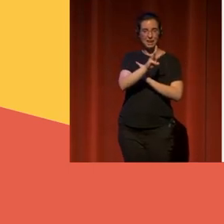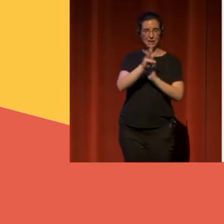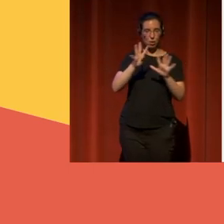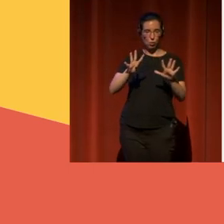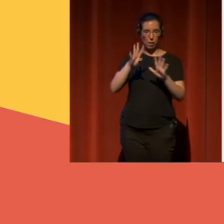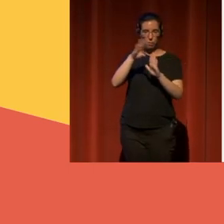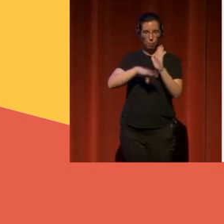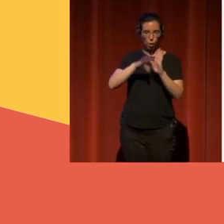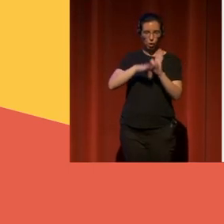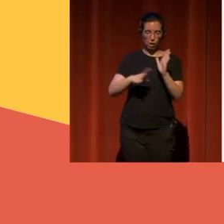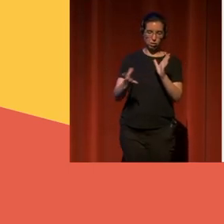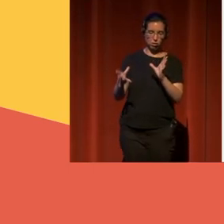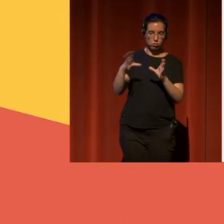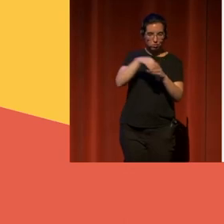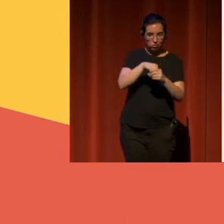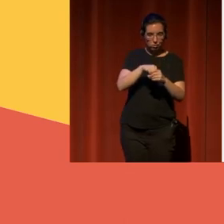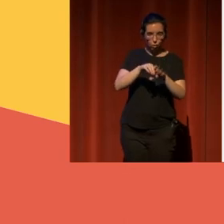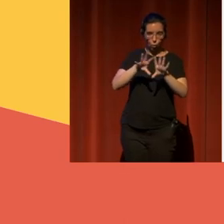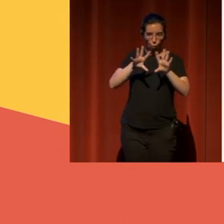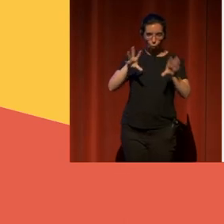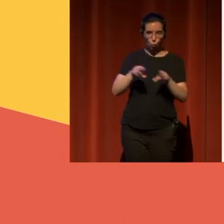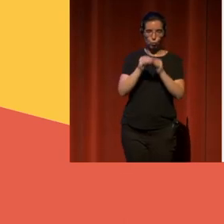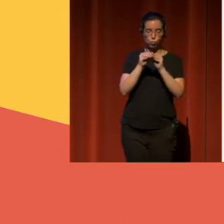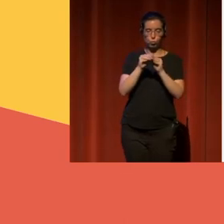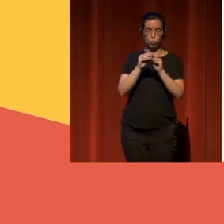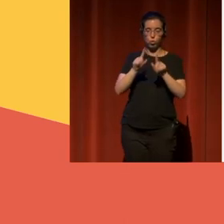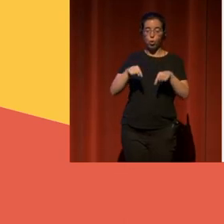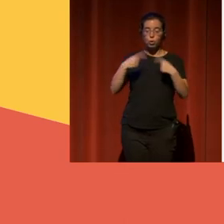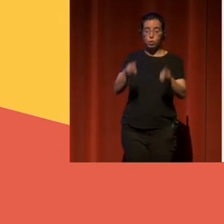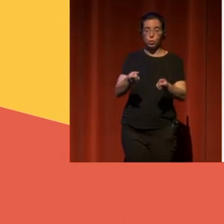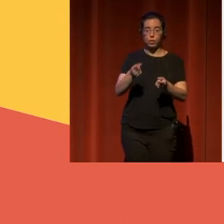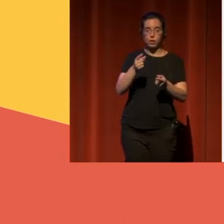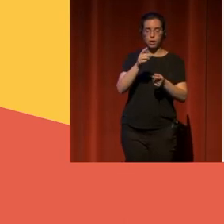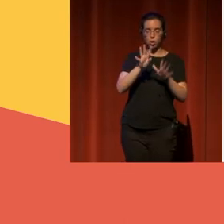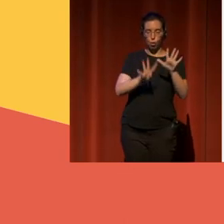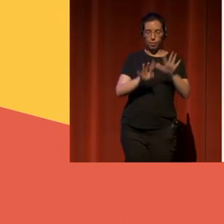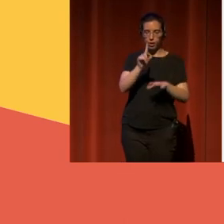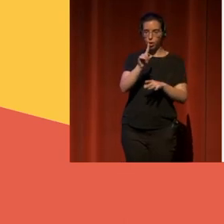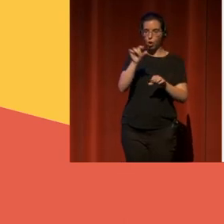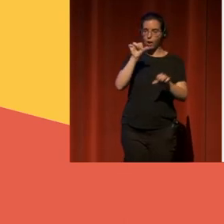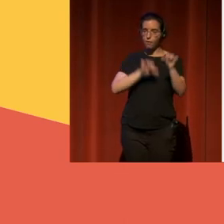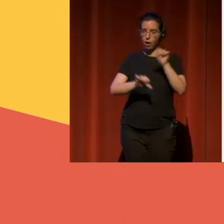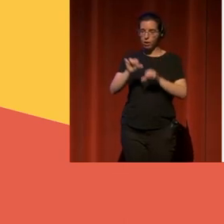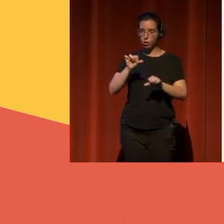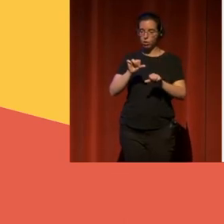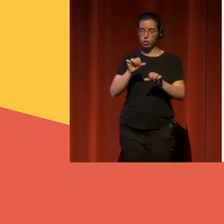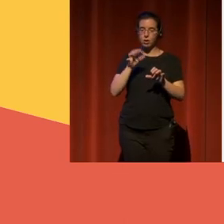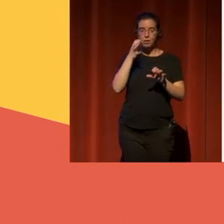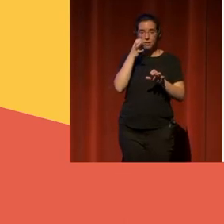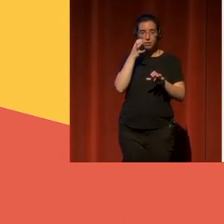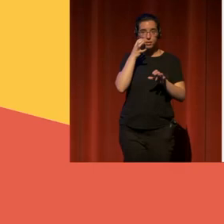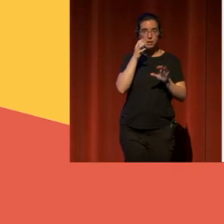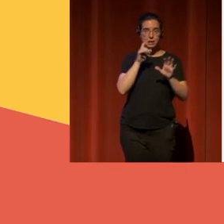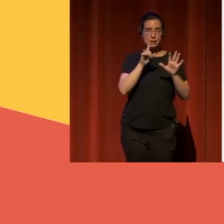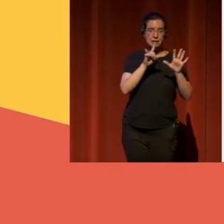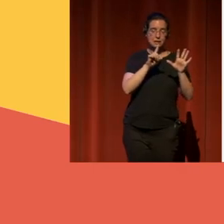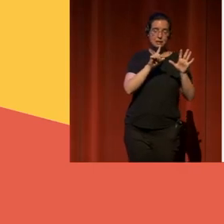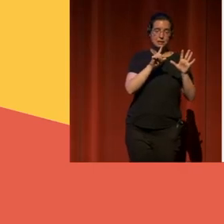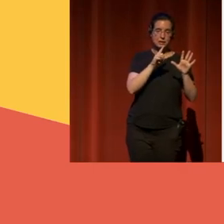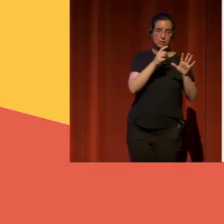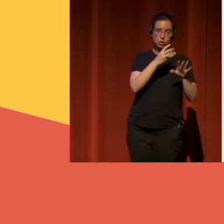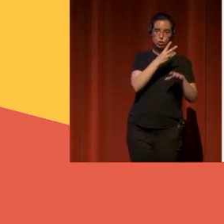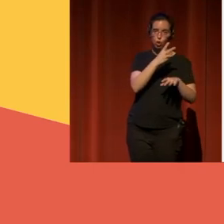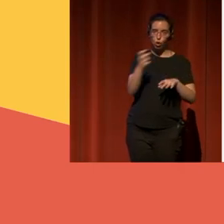ciudadanos que se han traducido en 91 laboratorios ejecutados en 68 de los 238 centros de la